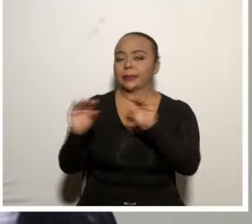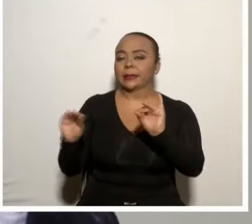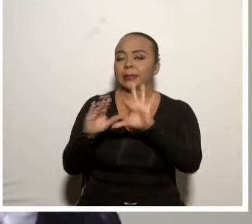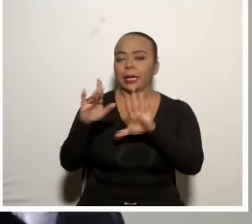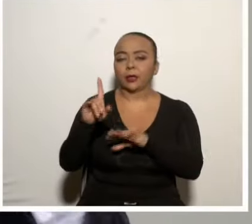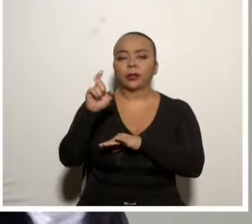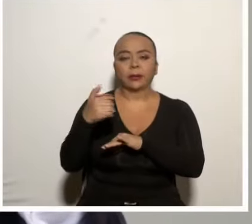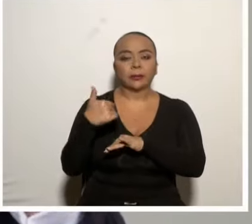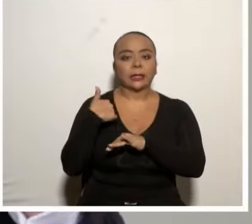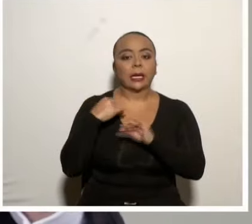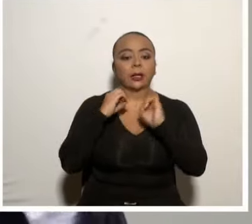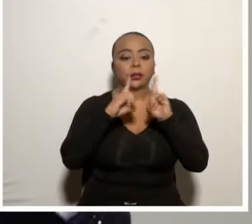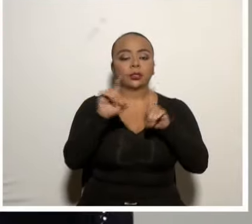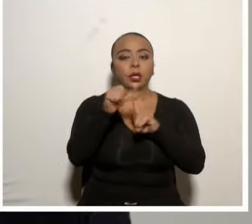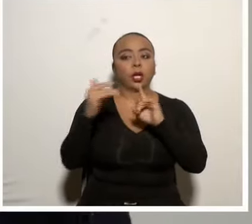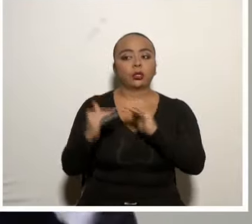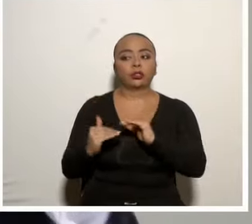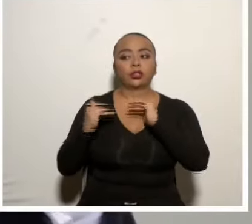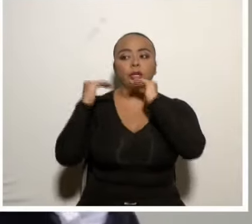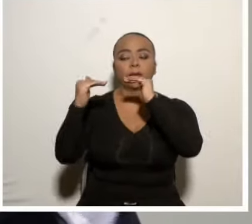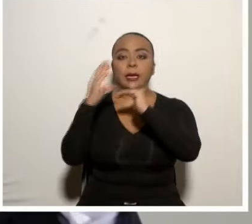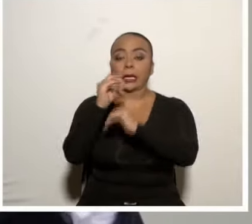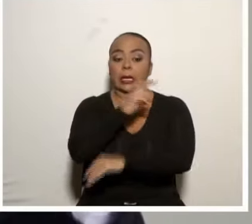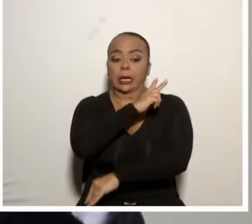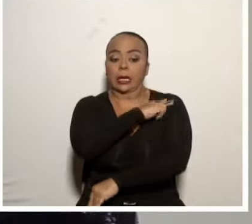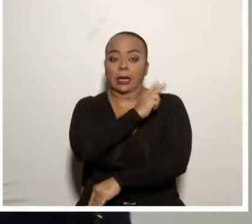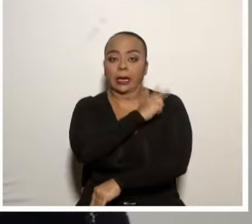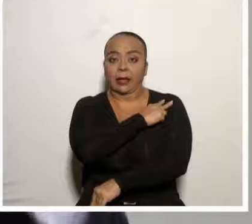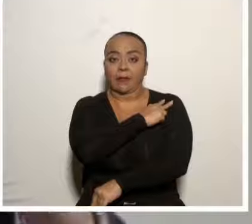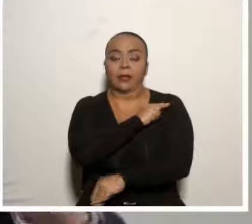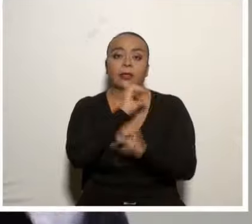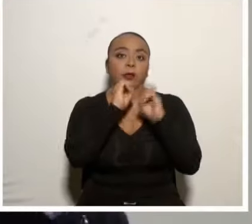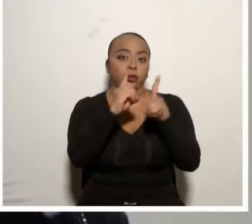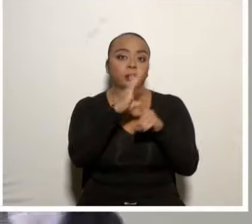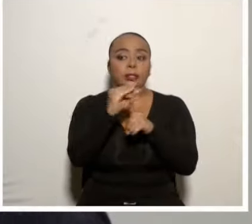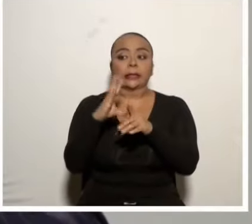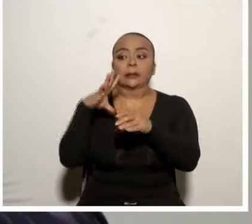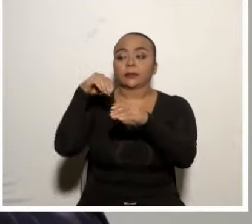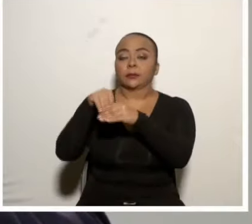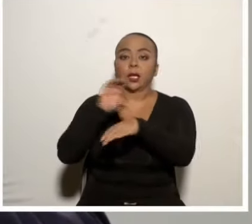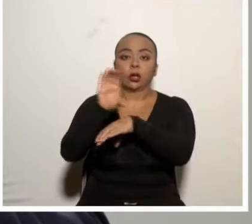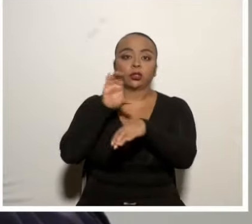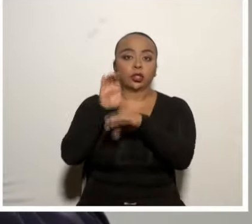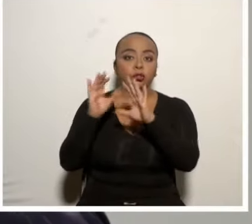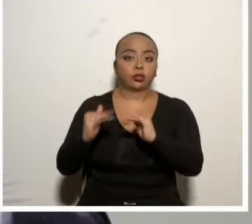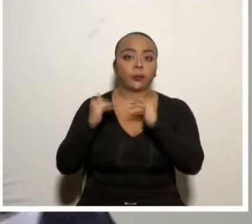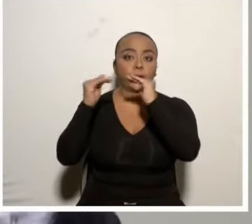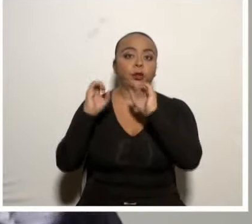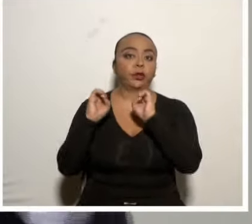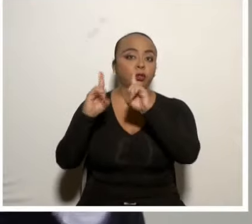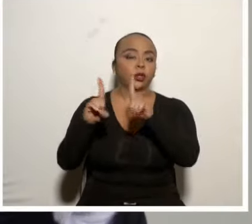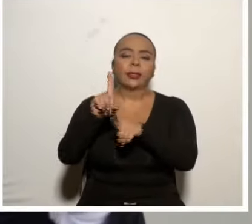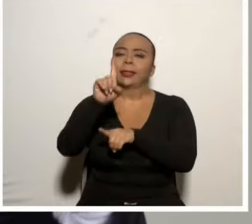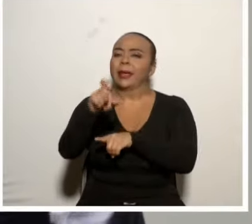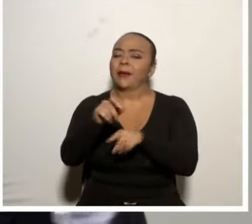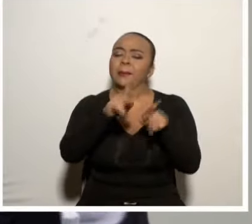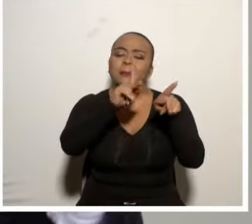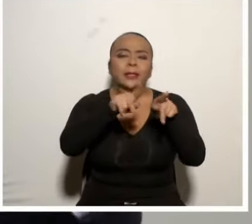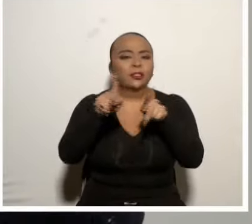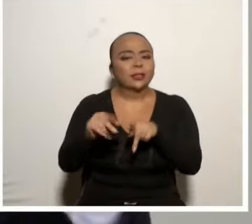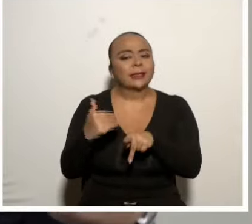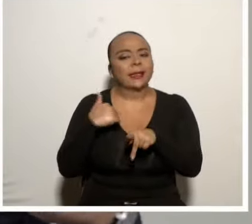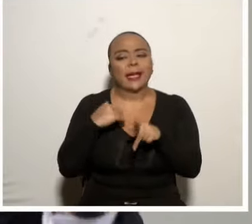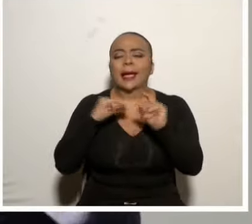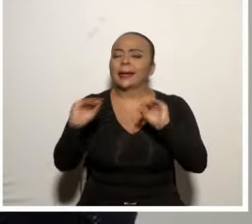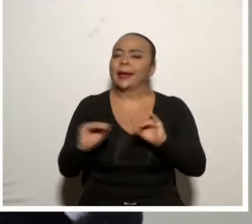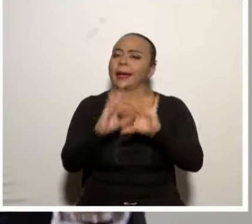que llevar la educación a otro nivel, y el jerarca de educación y quienes compongan el Consejo Superior de Educación tienen que ser gente que tenga